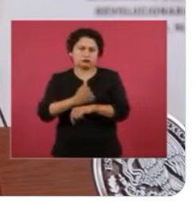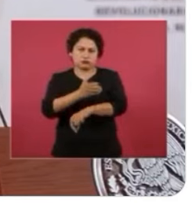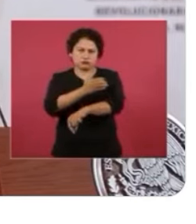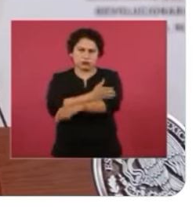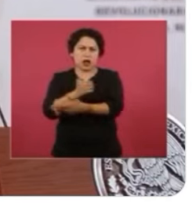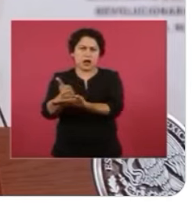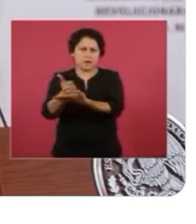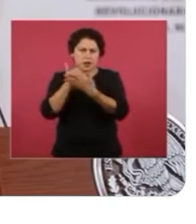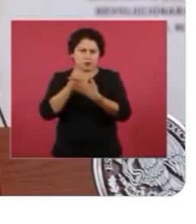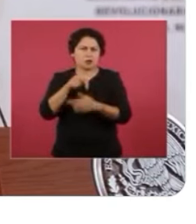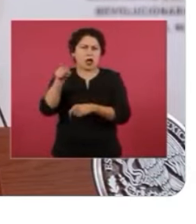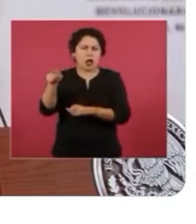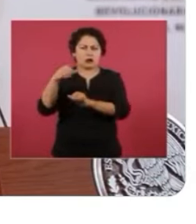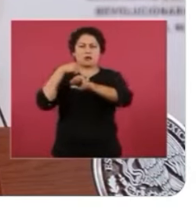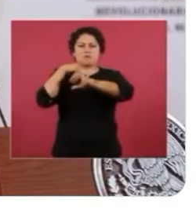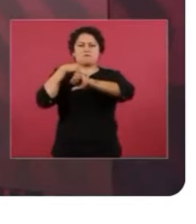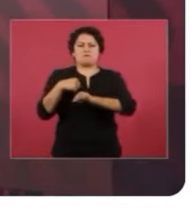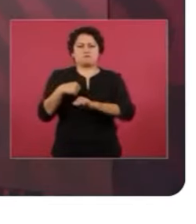este